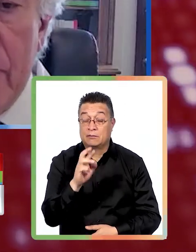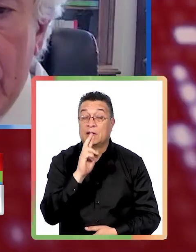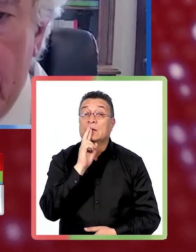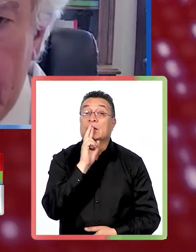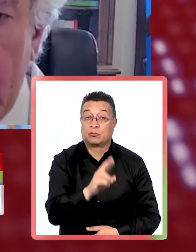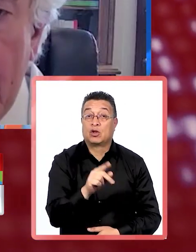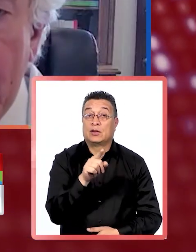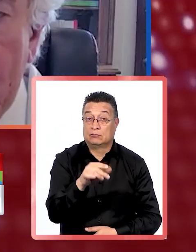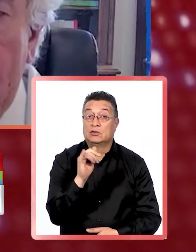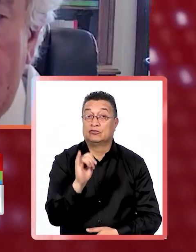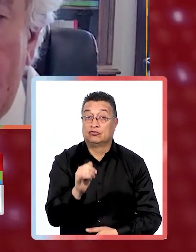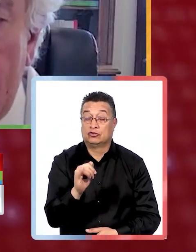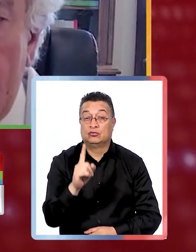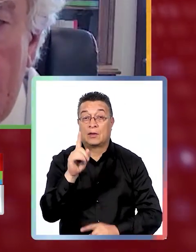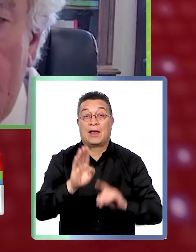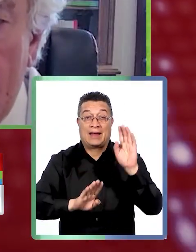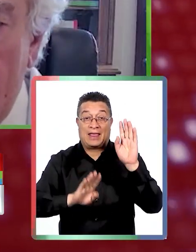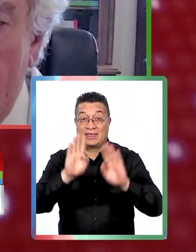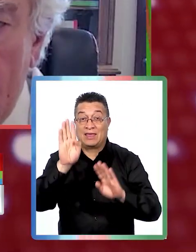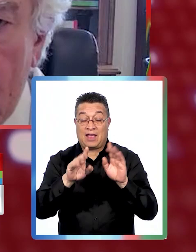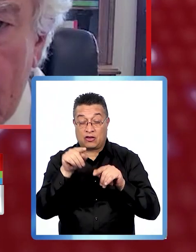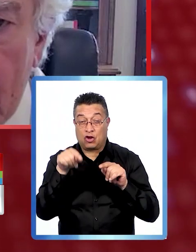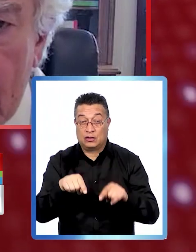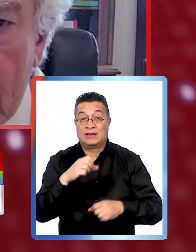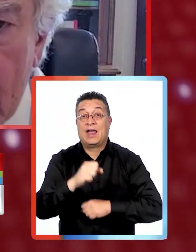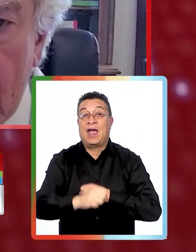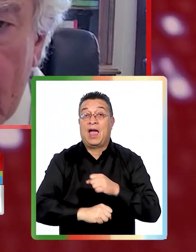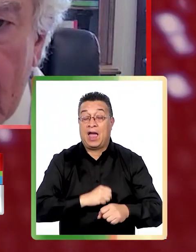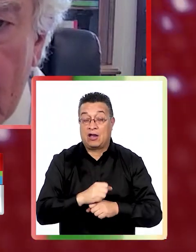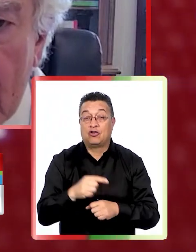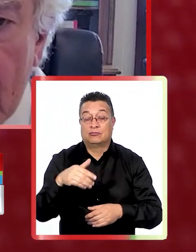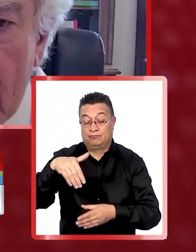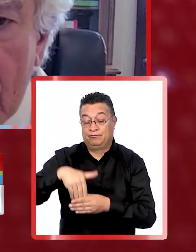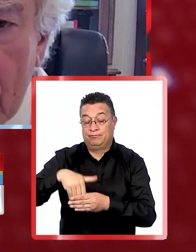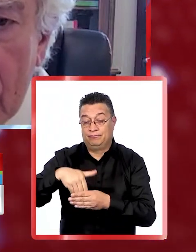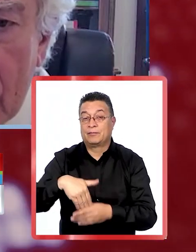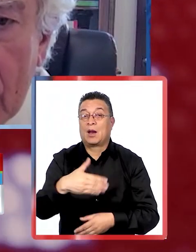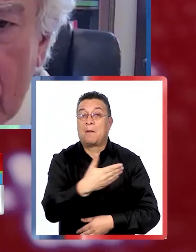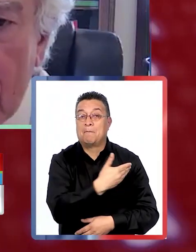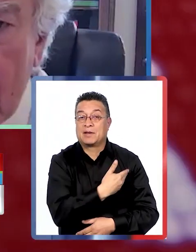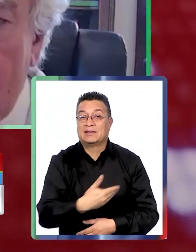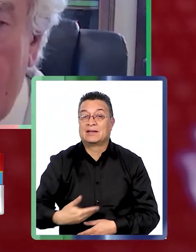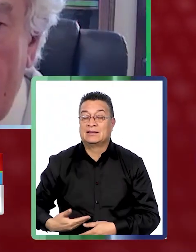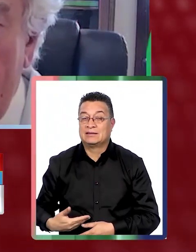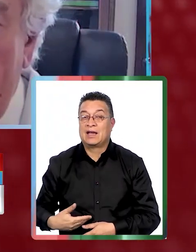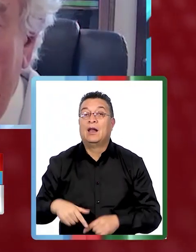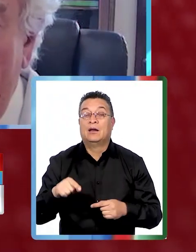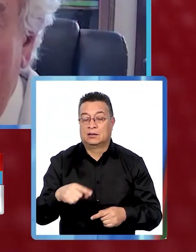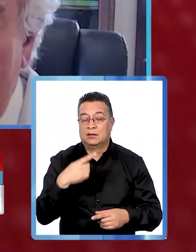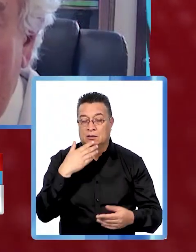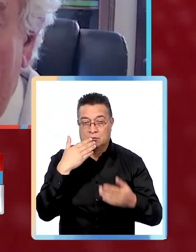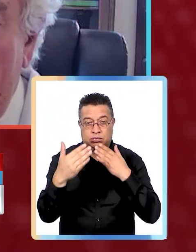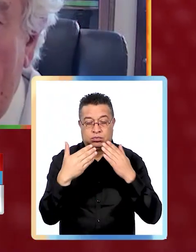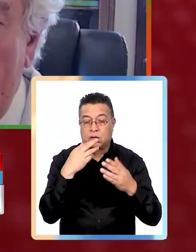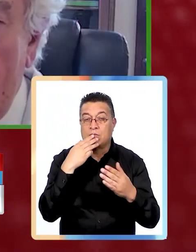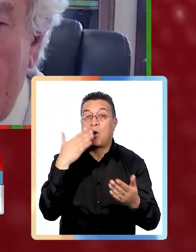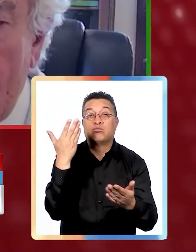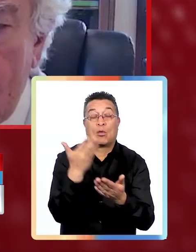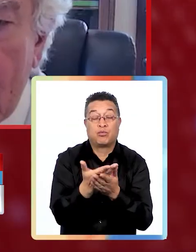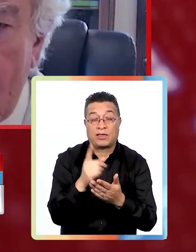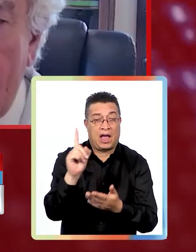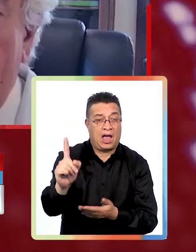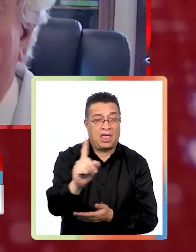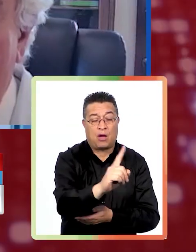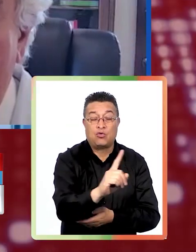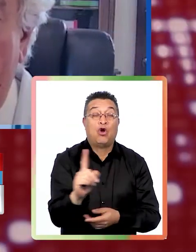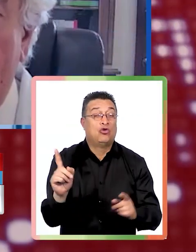propuestas precisamente de uno de los candidatos. Recordemos que este año vamos a tener elecciones presidenciales. No vamos a adentrarnos en las propuestas